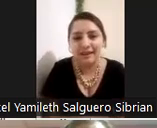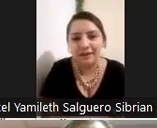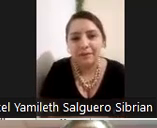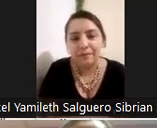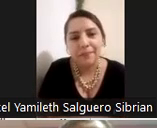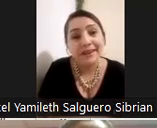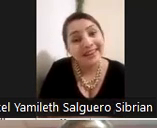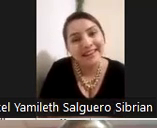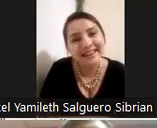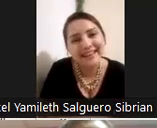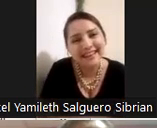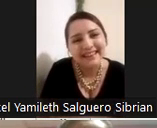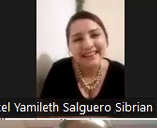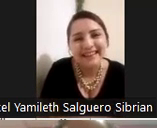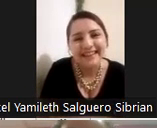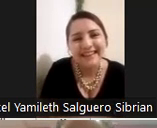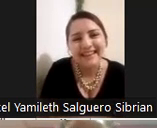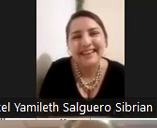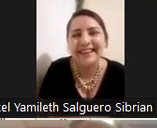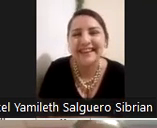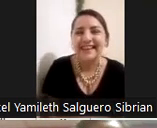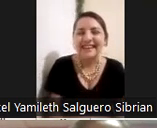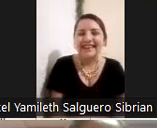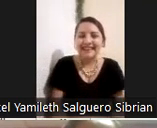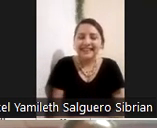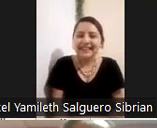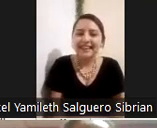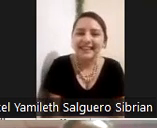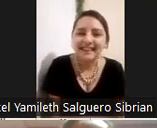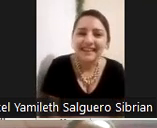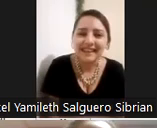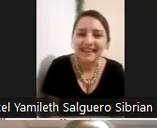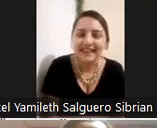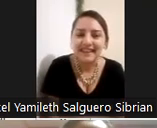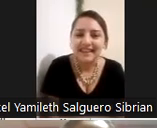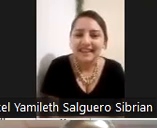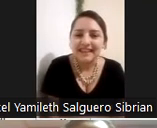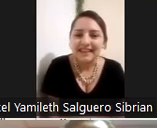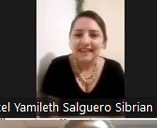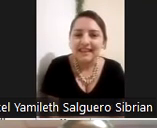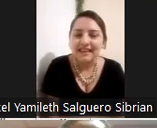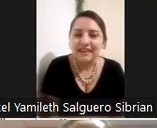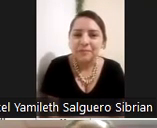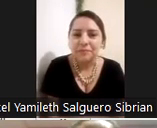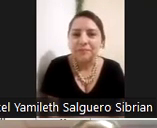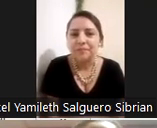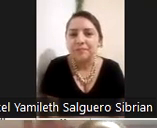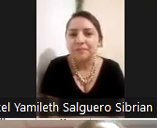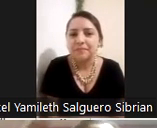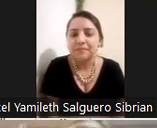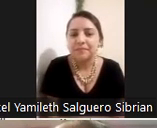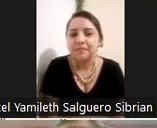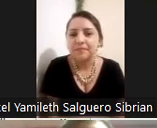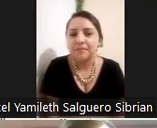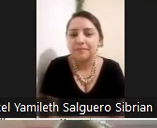página es que el nombre de la página y eso es la ventaja del negocio en el que usted está heer Porque